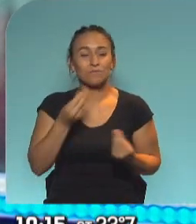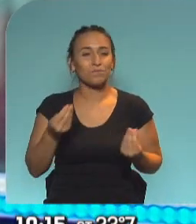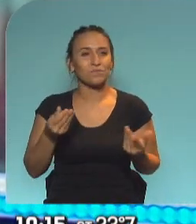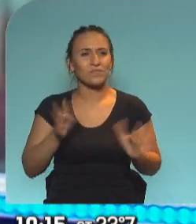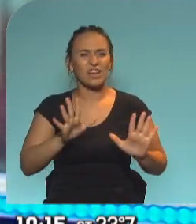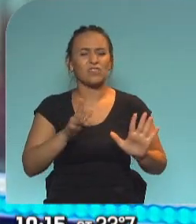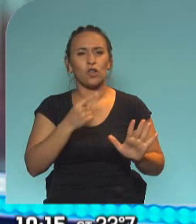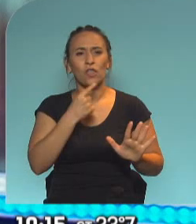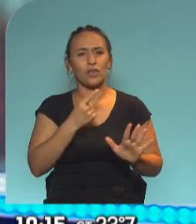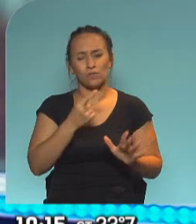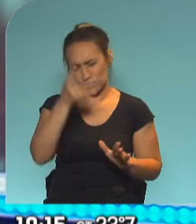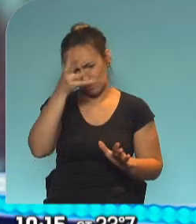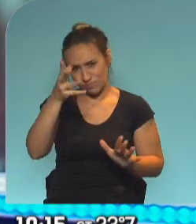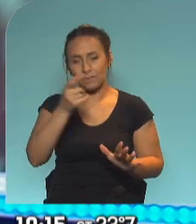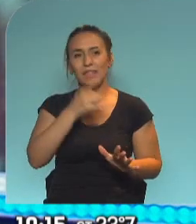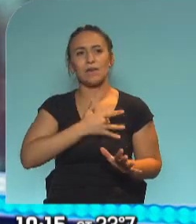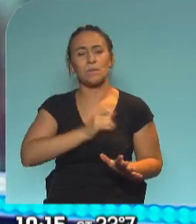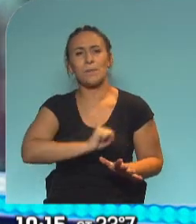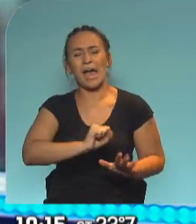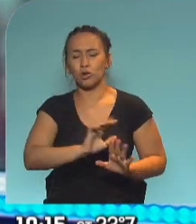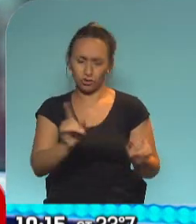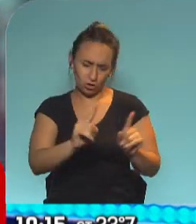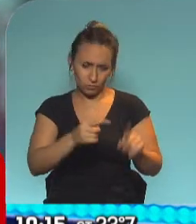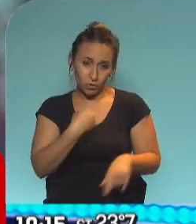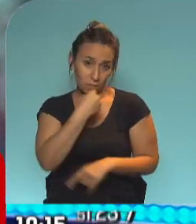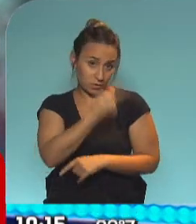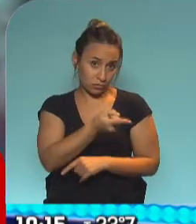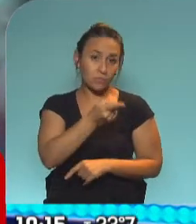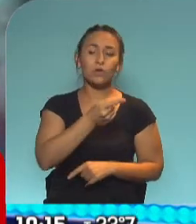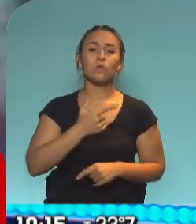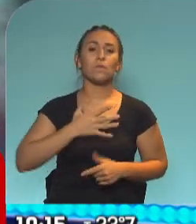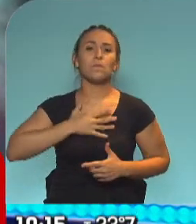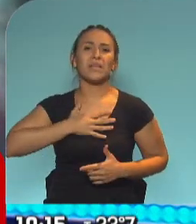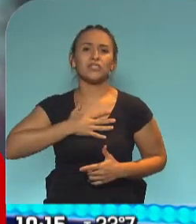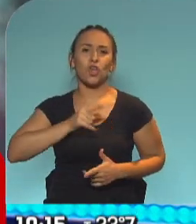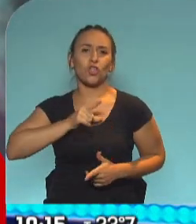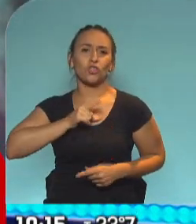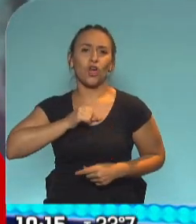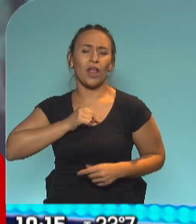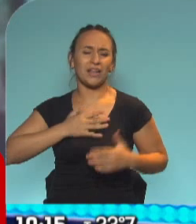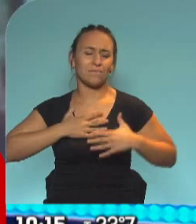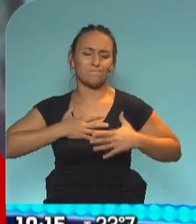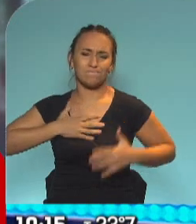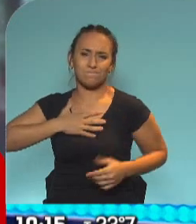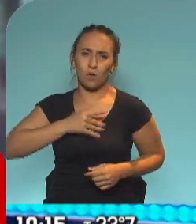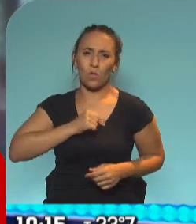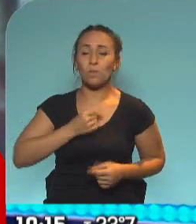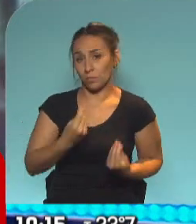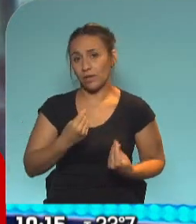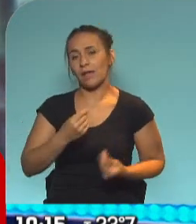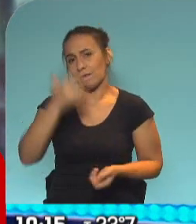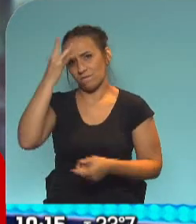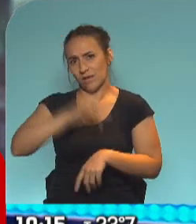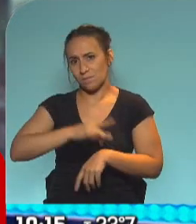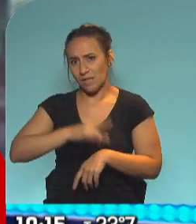no le voy a poner el extremo de un paro cardíaco. A ver. De que está con dolor de pecho porque es diabética o